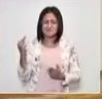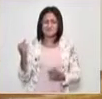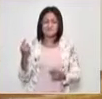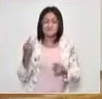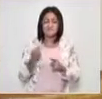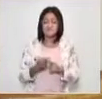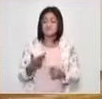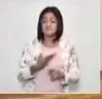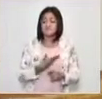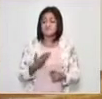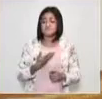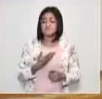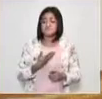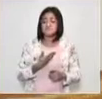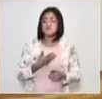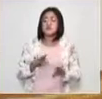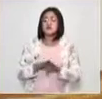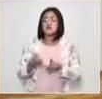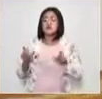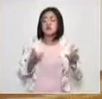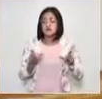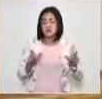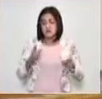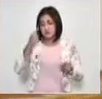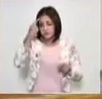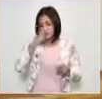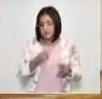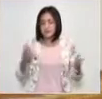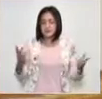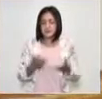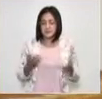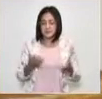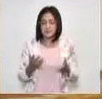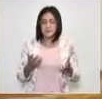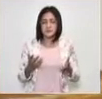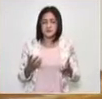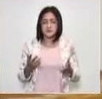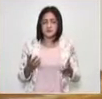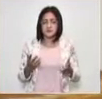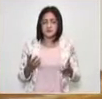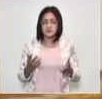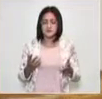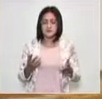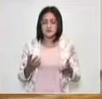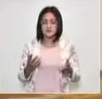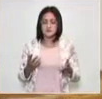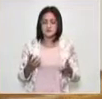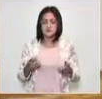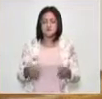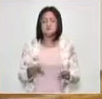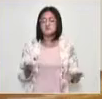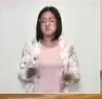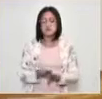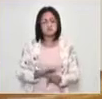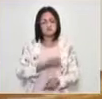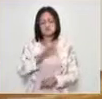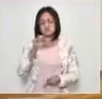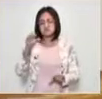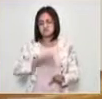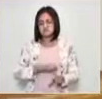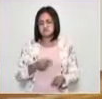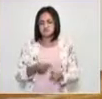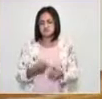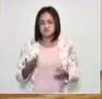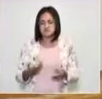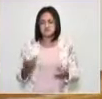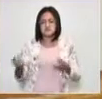Los mecanismos de control para hacer fracasar esta figura de